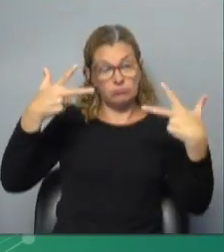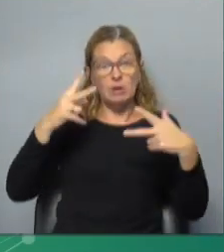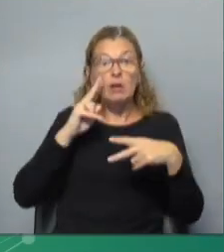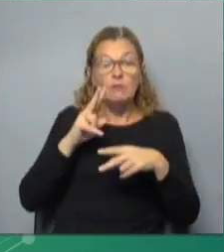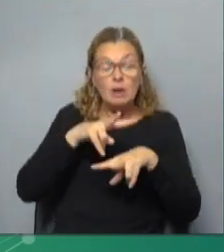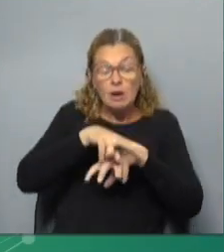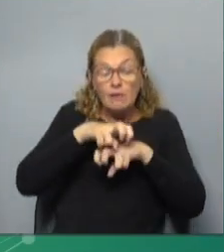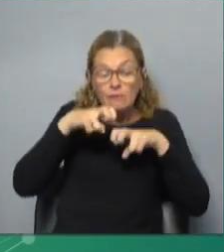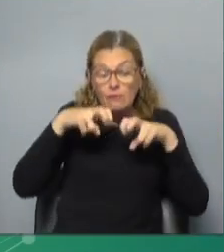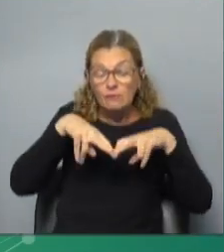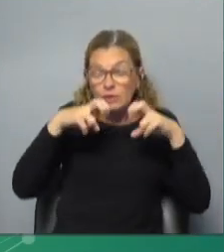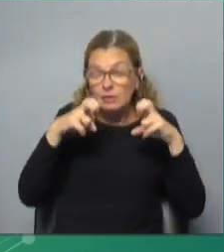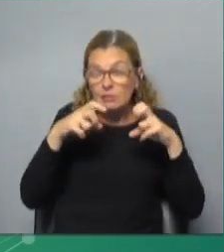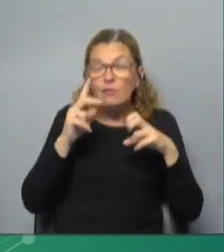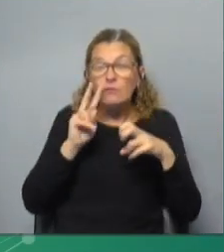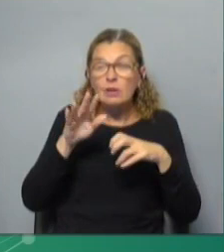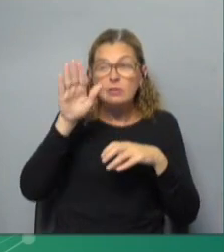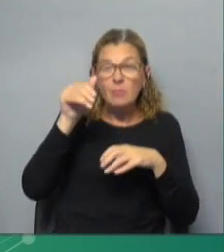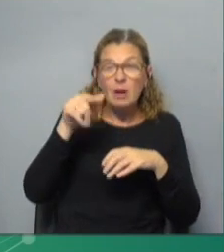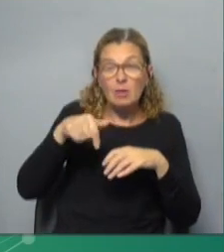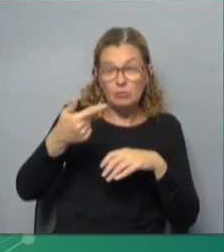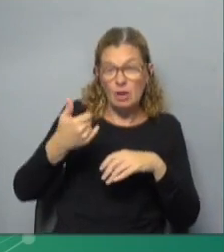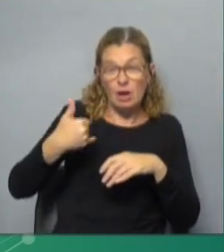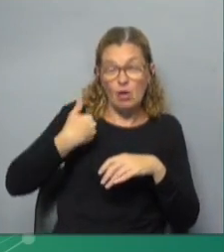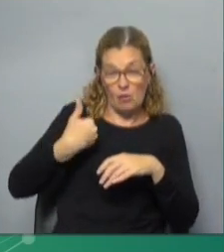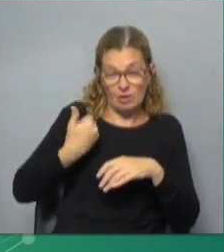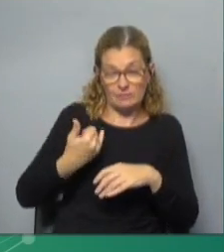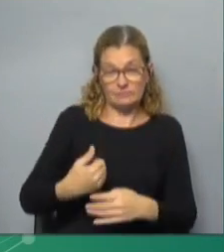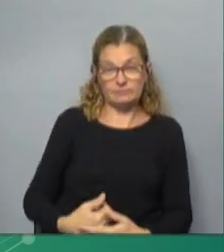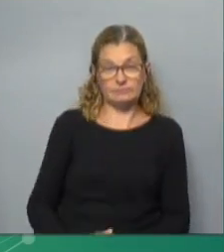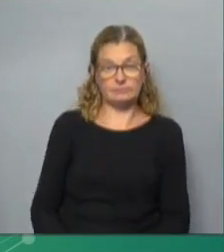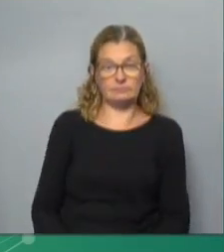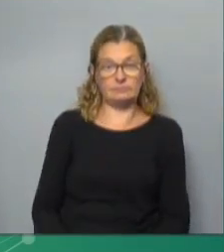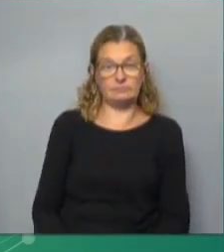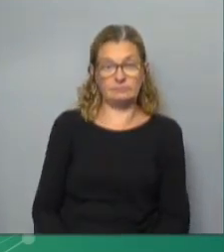avanzar en la investigación y prevé citar a la víctima en los próximos días